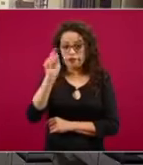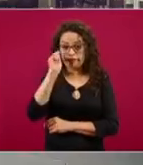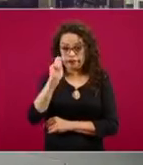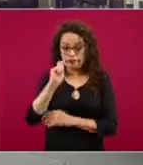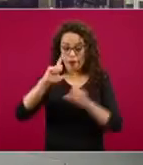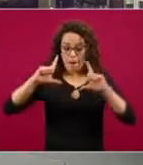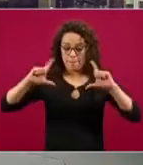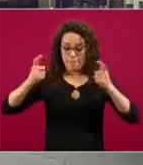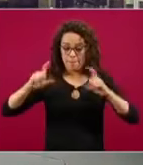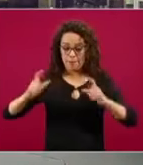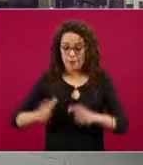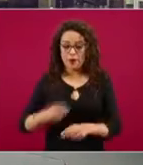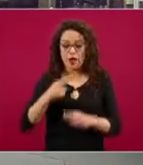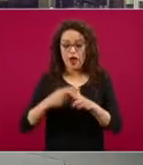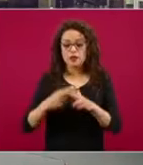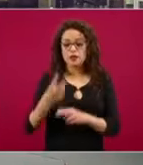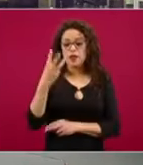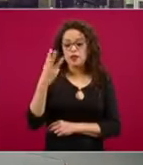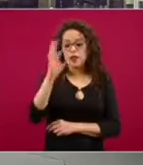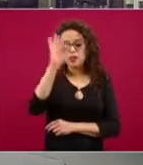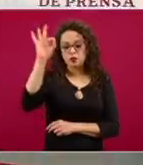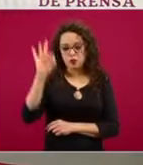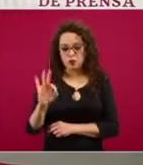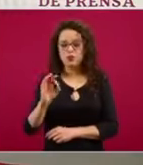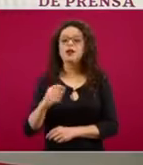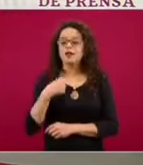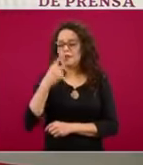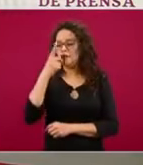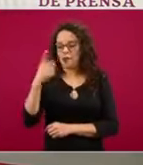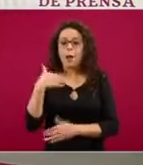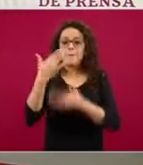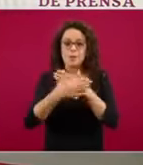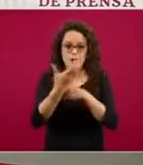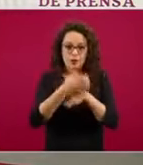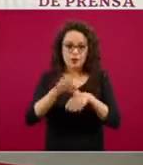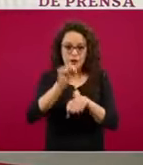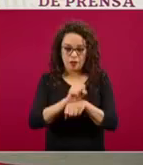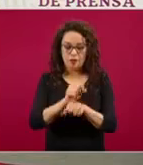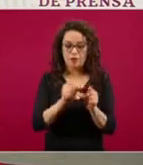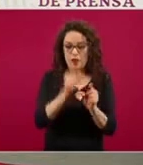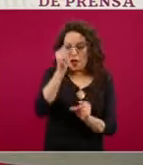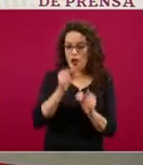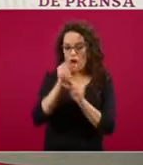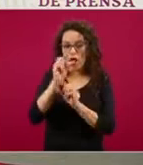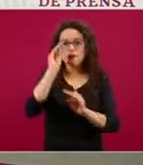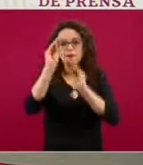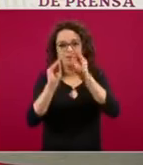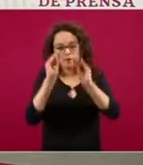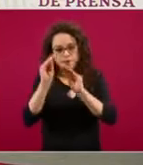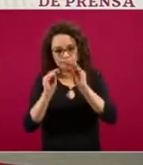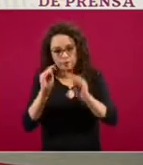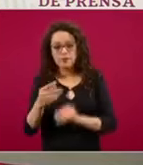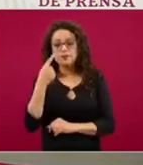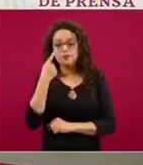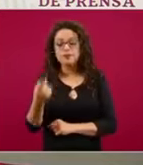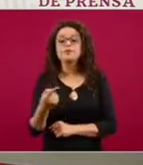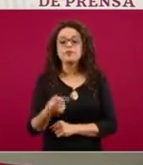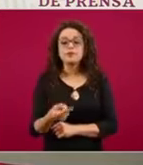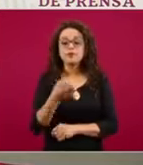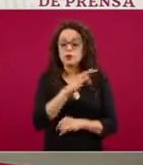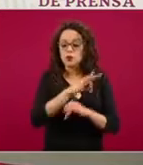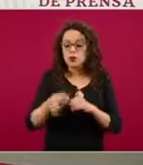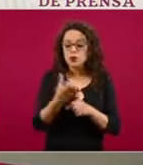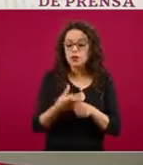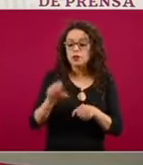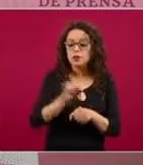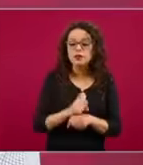3%. Vamos a actualizar la gráfica, decíamos, la próxima semana y ver cómo se ha comportado en la última semana. Pero sí,